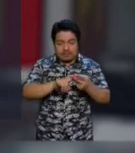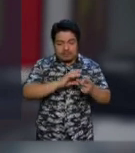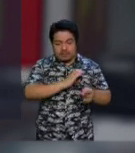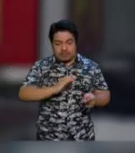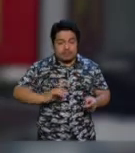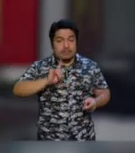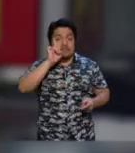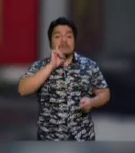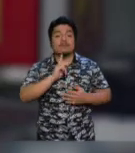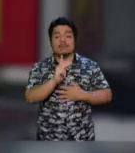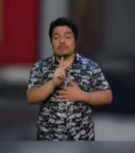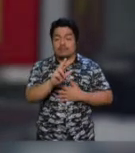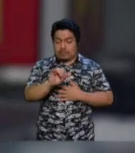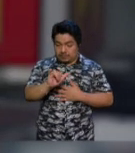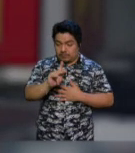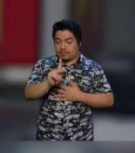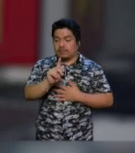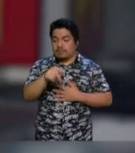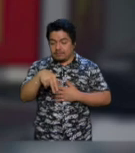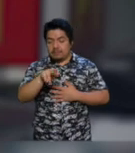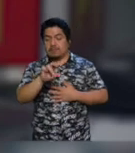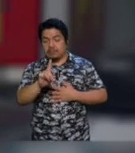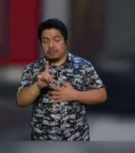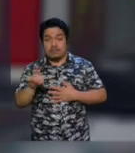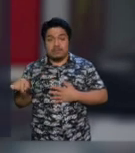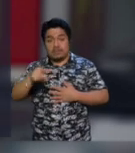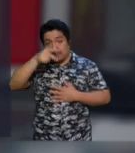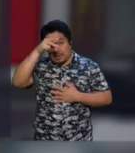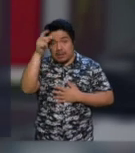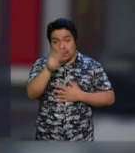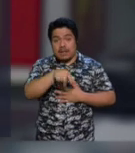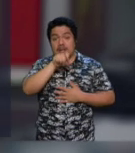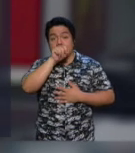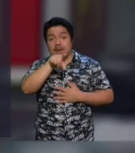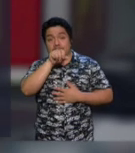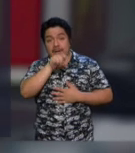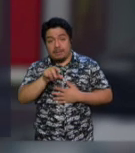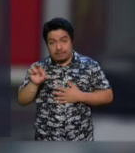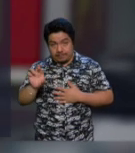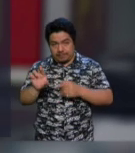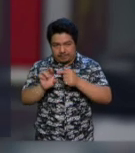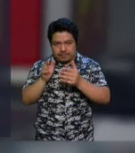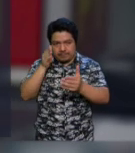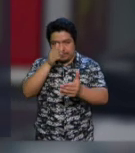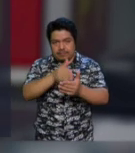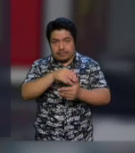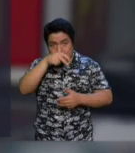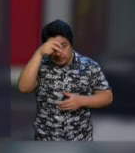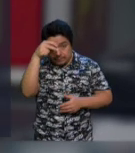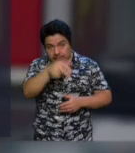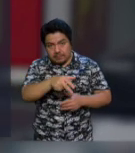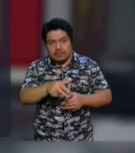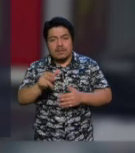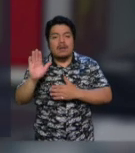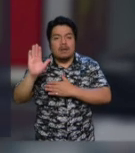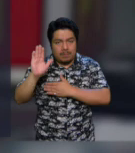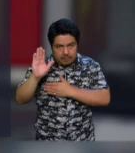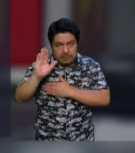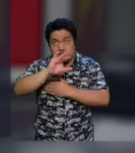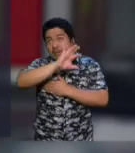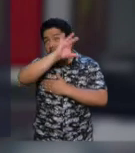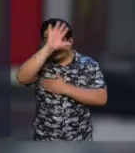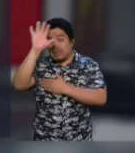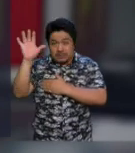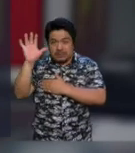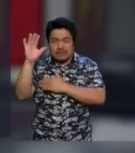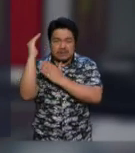del PRI, del PAN y del PRD, Xochitl Gálvez, estuvo en Hidalgo y en Jalisco. En Hidalgo se comprometió a trabajar para reducir la